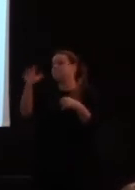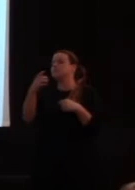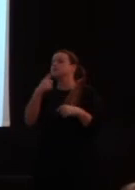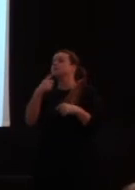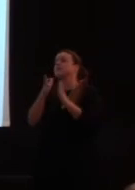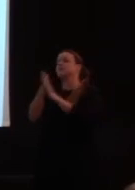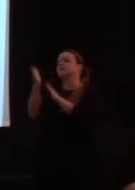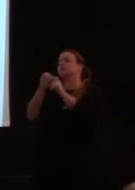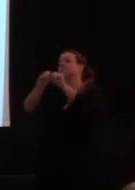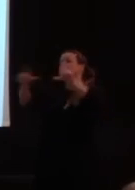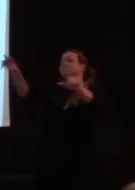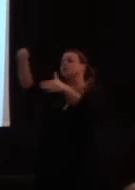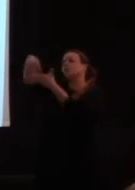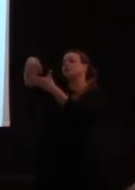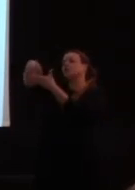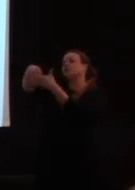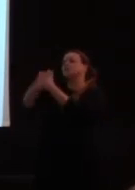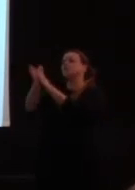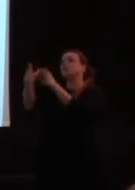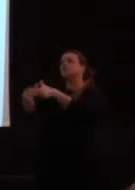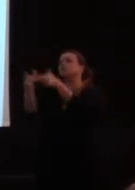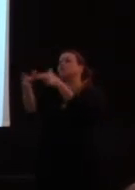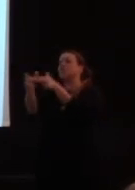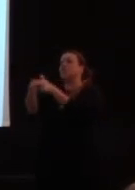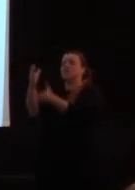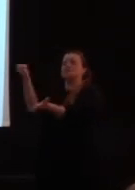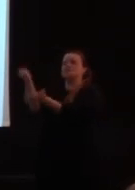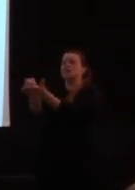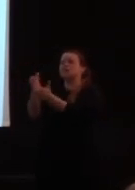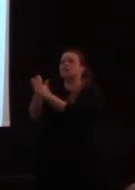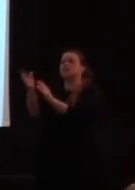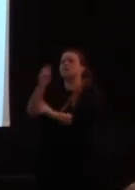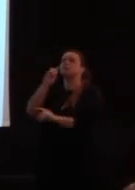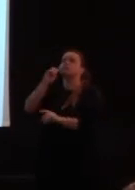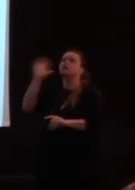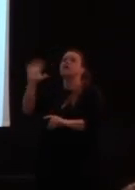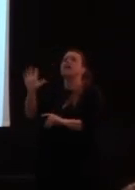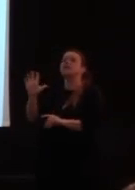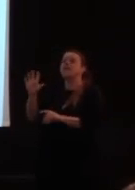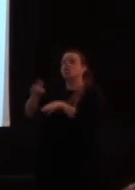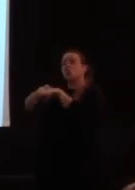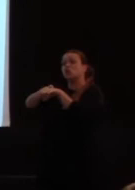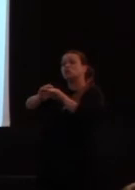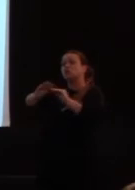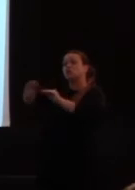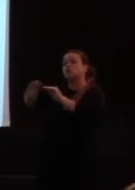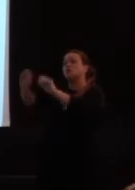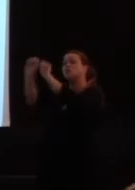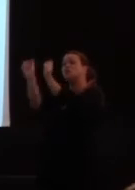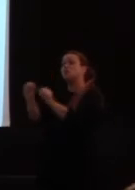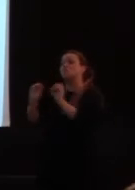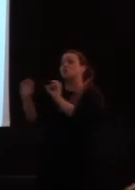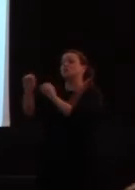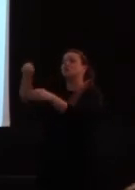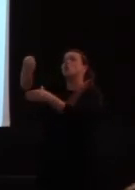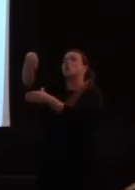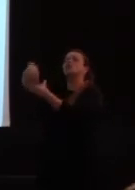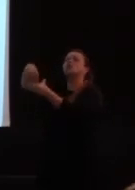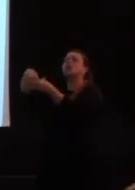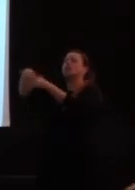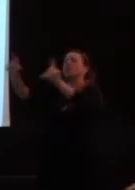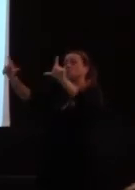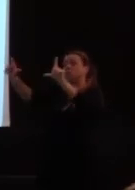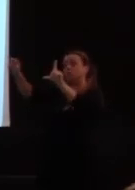del funcionamiento de la parte de la sociedad. Tiene un formato basado en estereotipos y su contenido es simplemente banal.